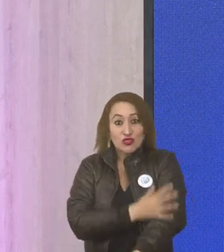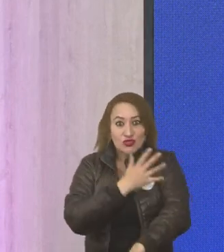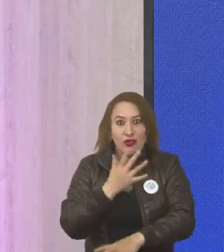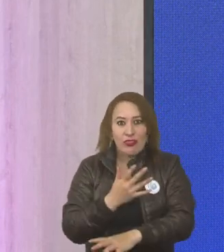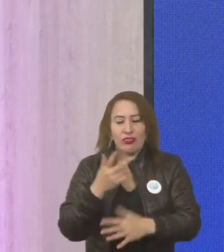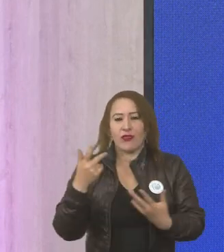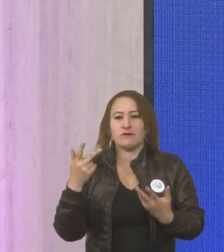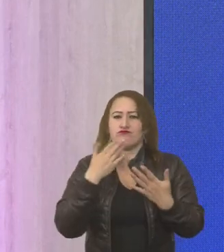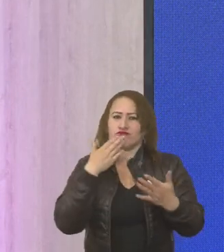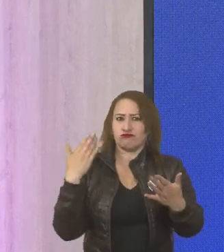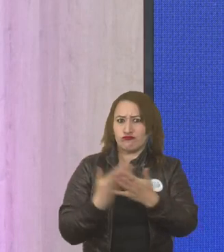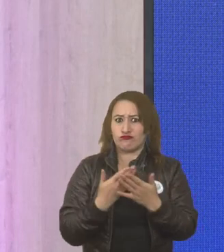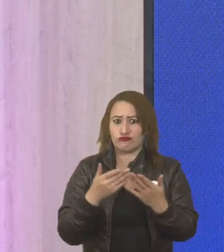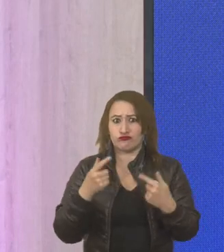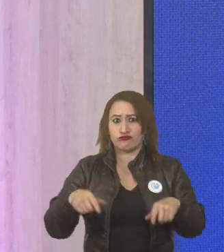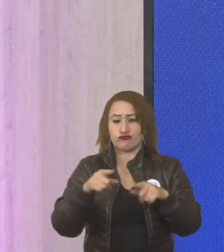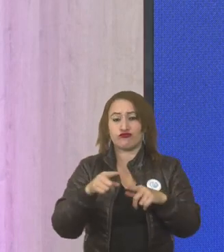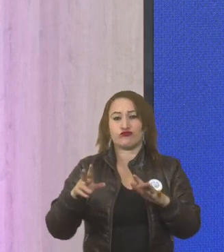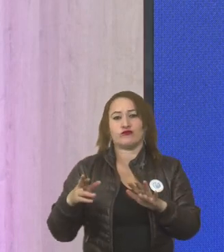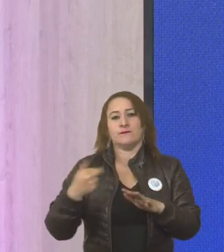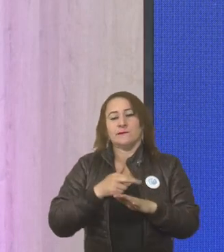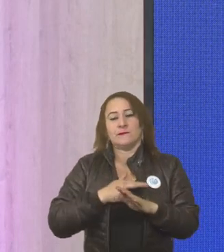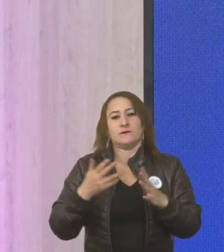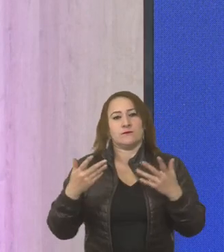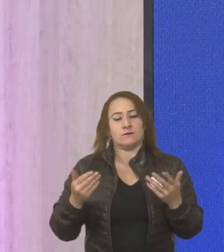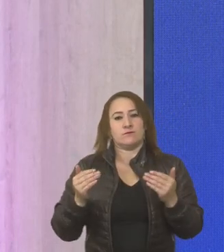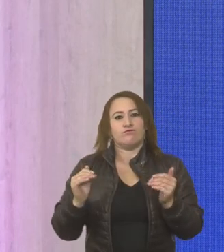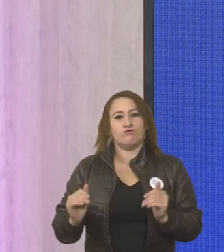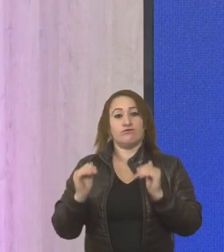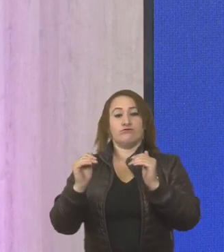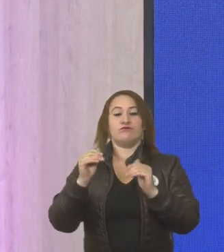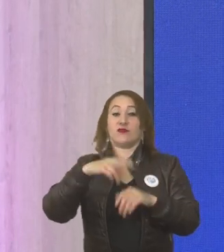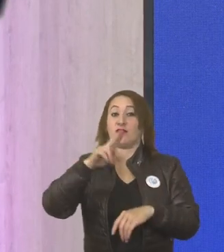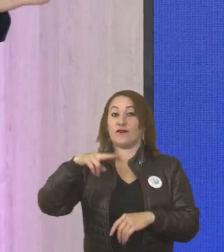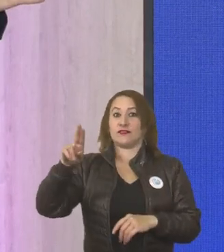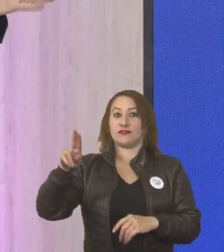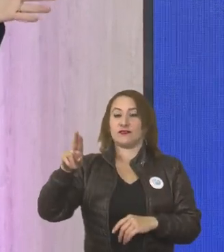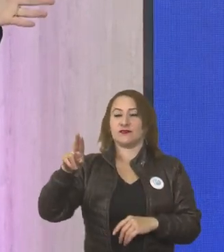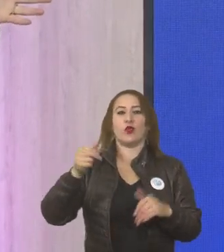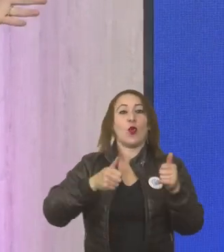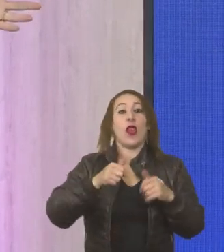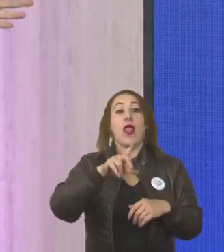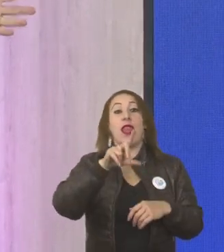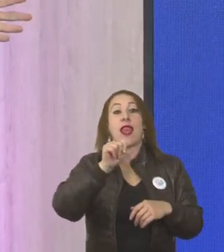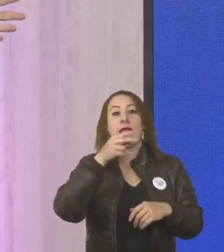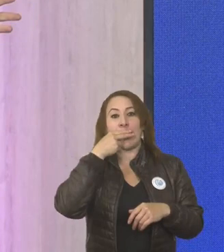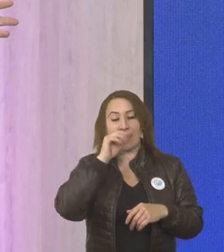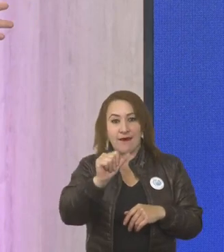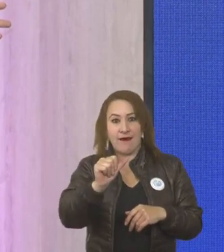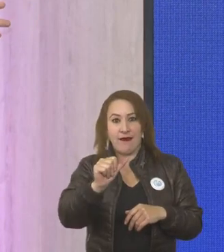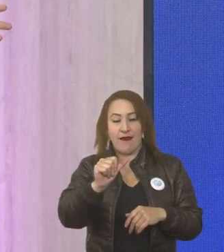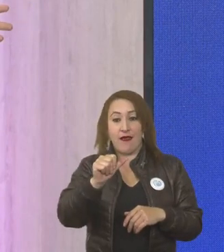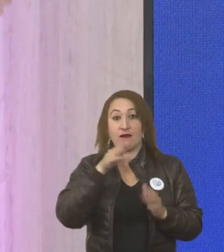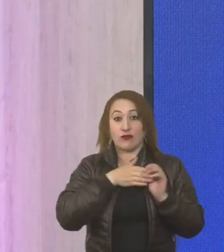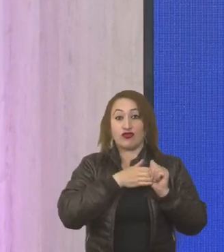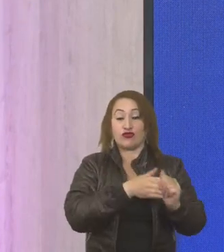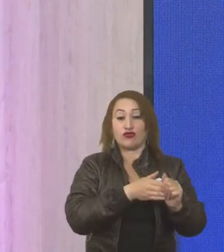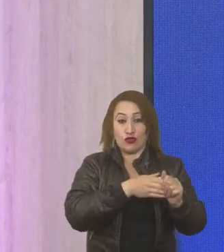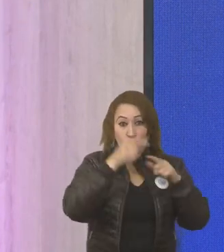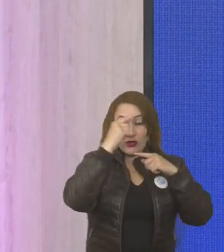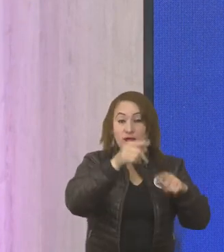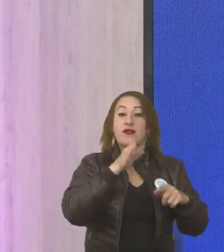gracias a eso nos llevó a una plataforma como Netflix con La Niña, que era un guión original de Juana